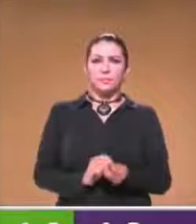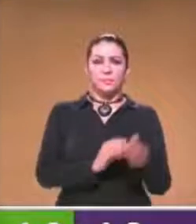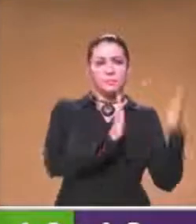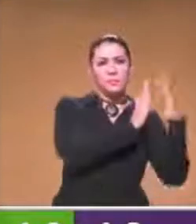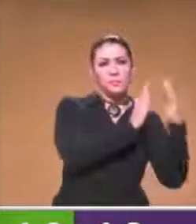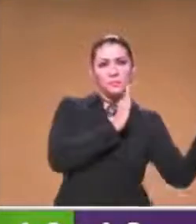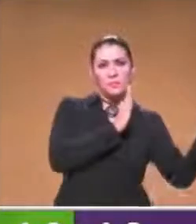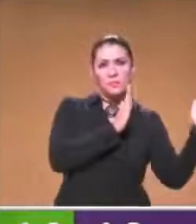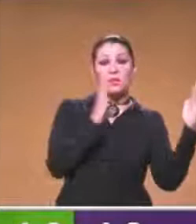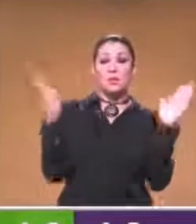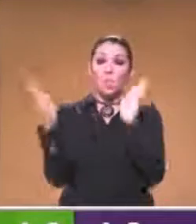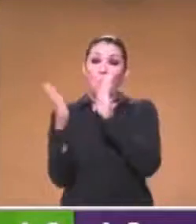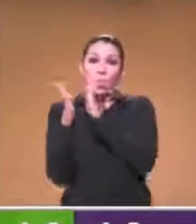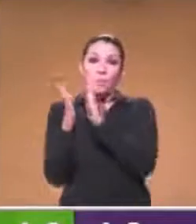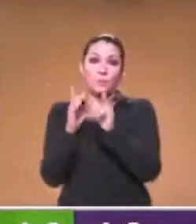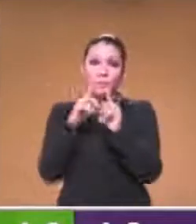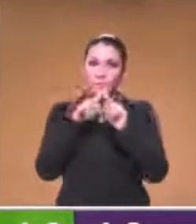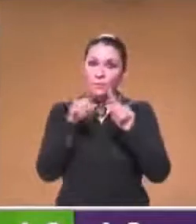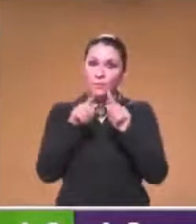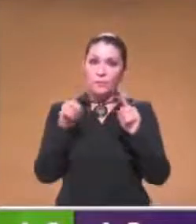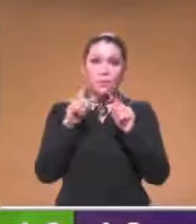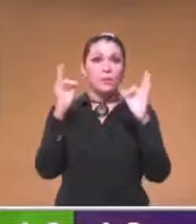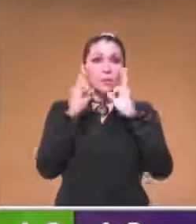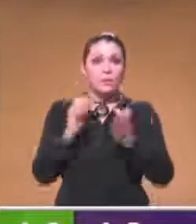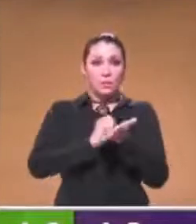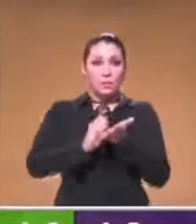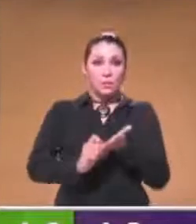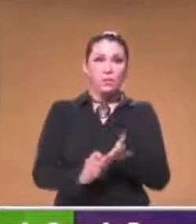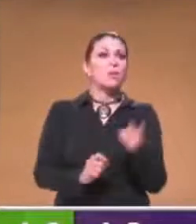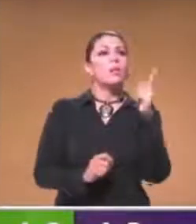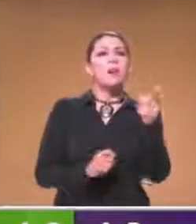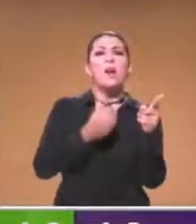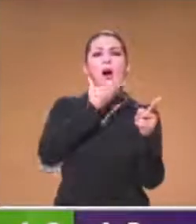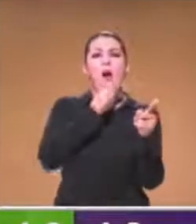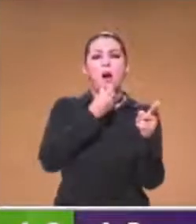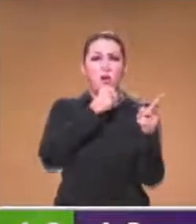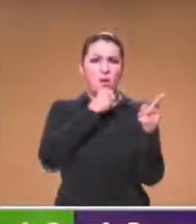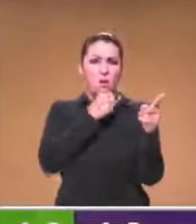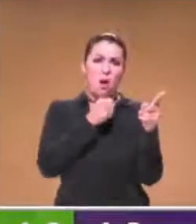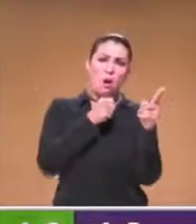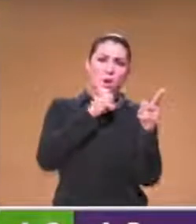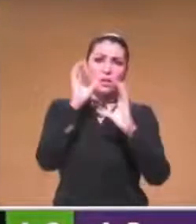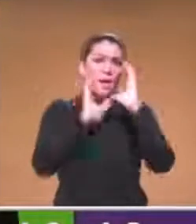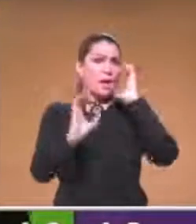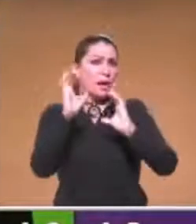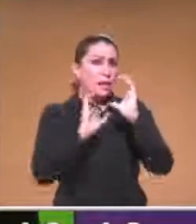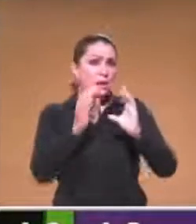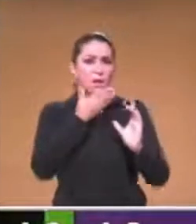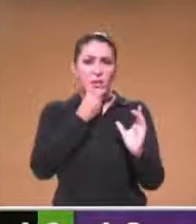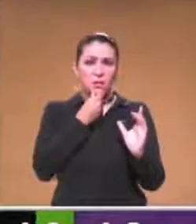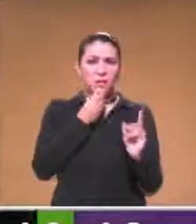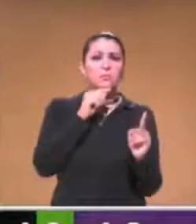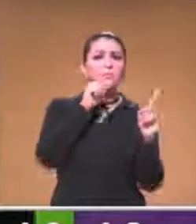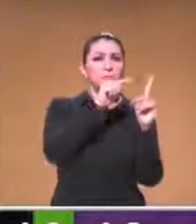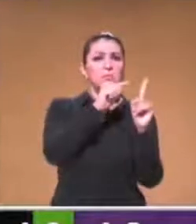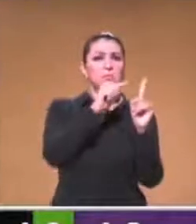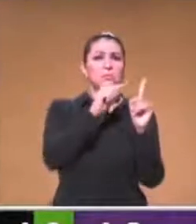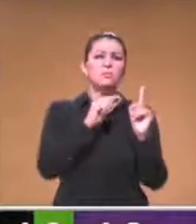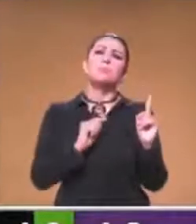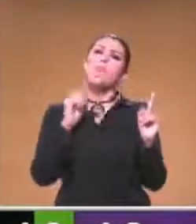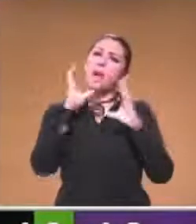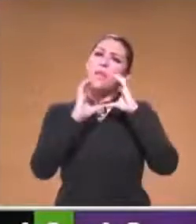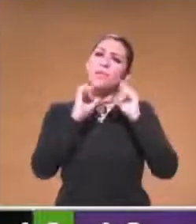con contracción. ¿Quién es él? He is Ricky Martin. He's a singer. Él es Ricky Martin, él es un